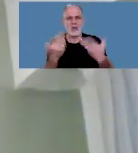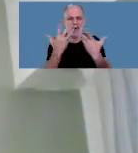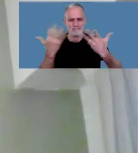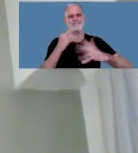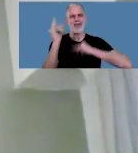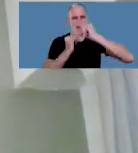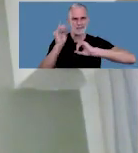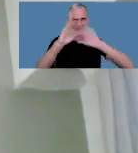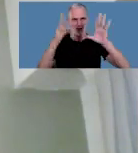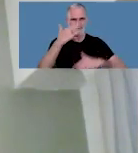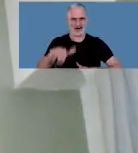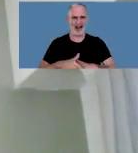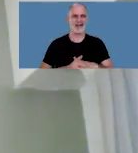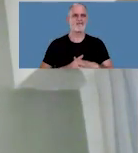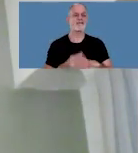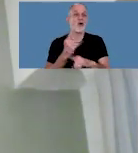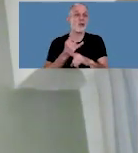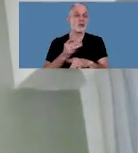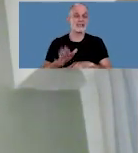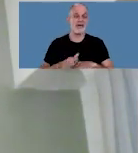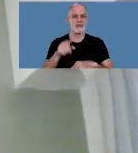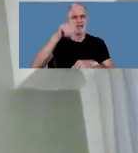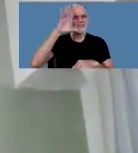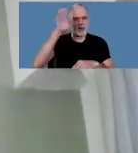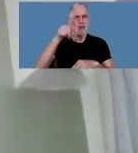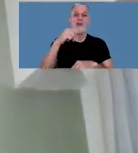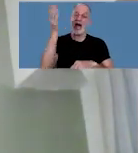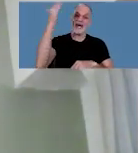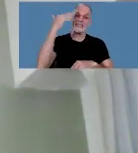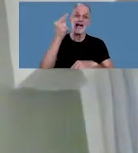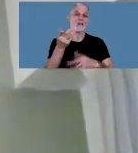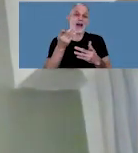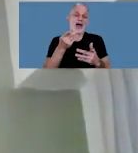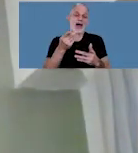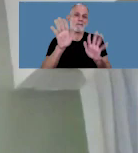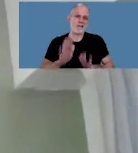haya. Como siempre, recuerden que esta es una charla apto